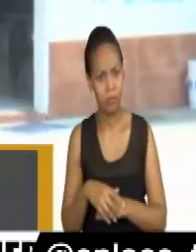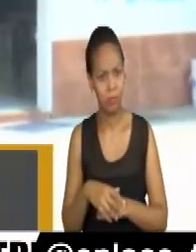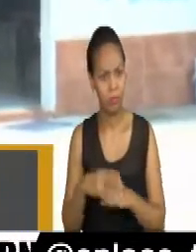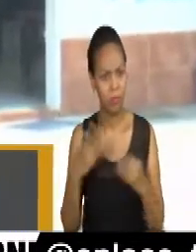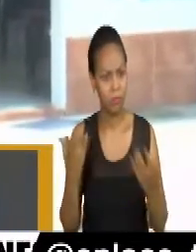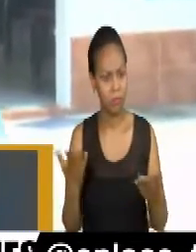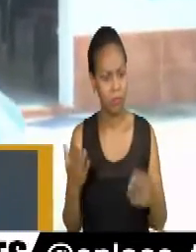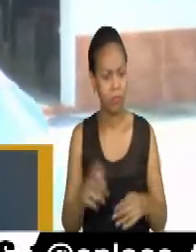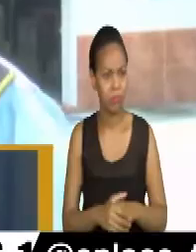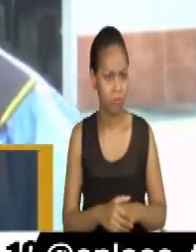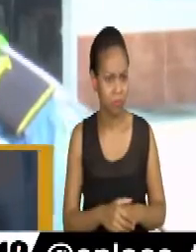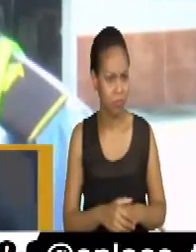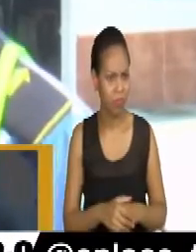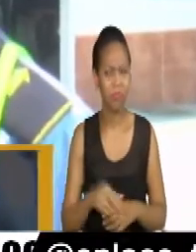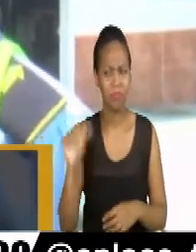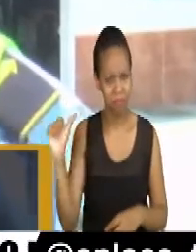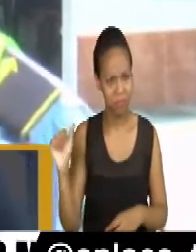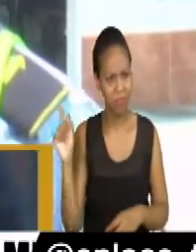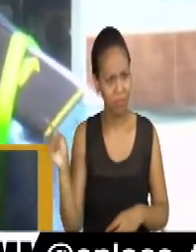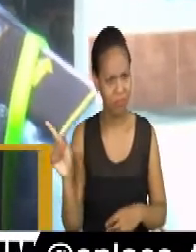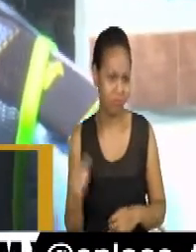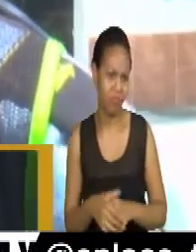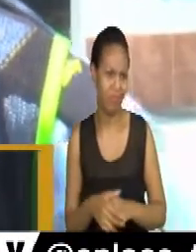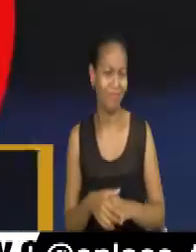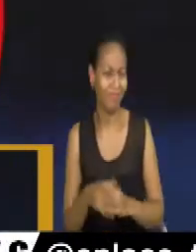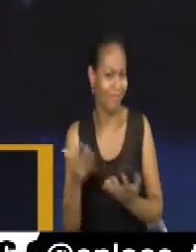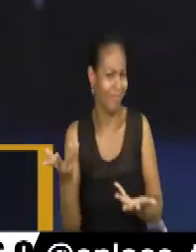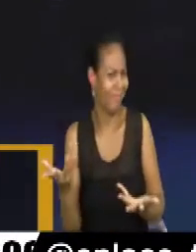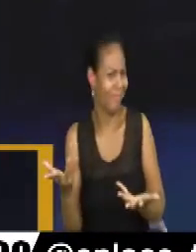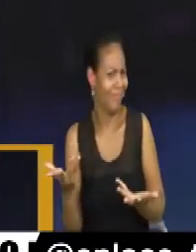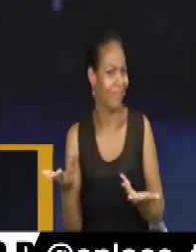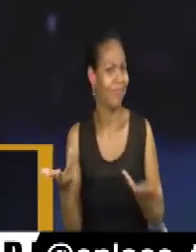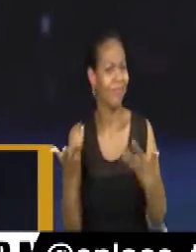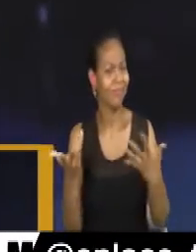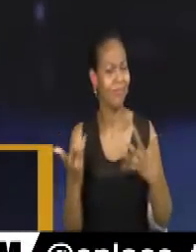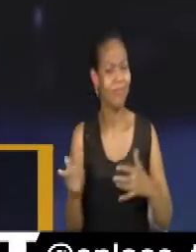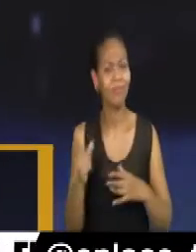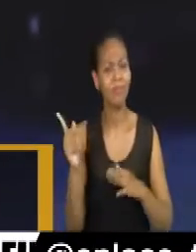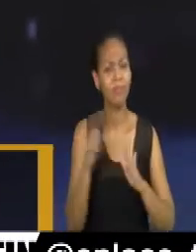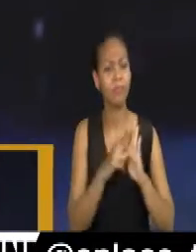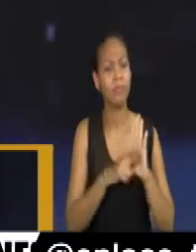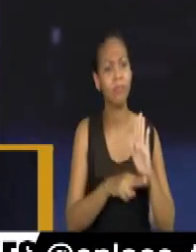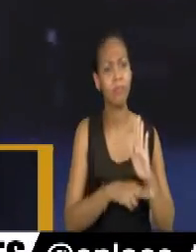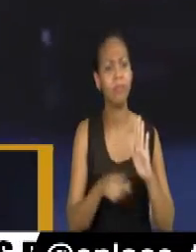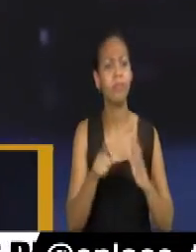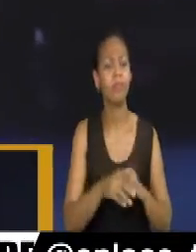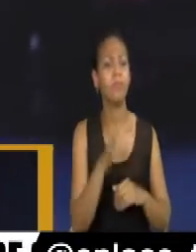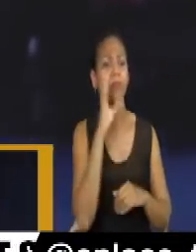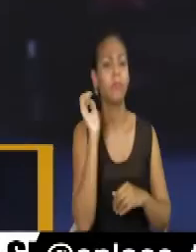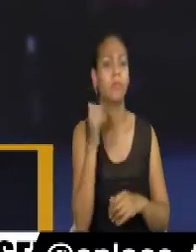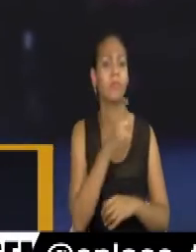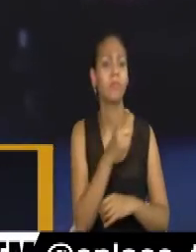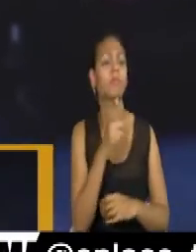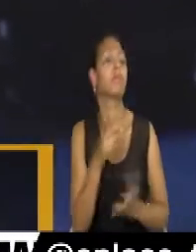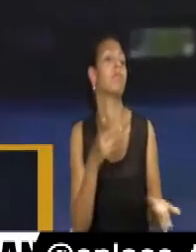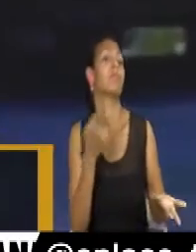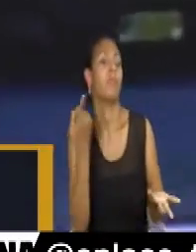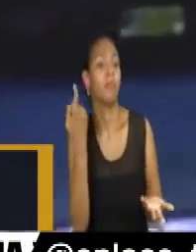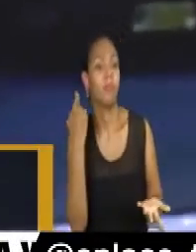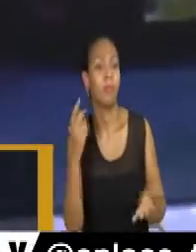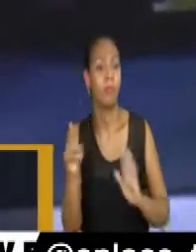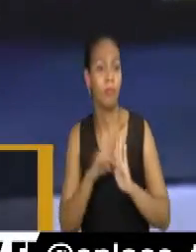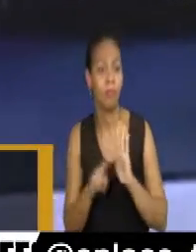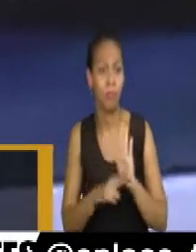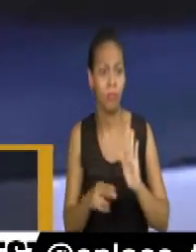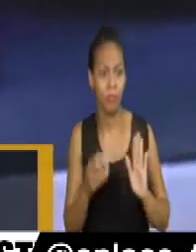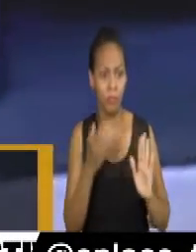circunstancia, pues es una femenina, la cual está haciendo un requerimiento a uno de los conductores que viene infringiendo la norma, como era el